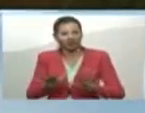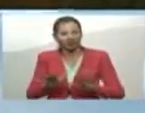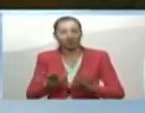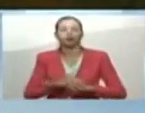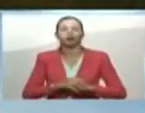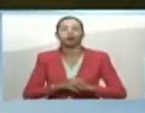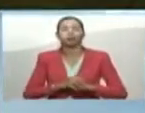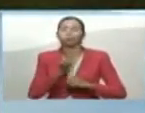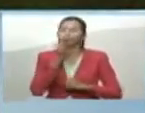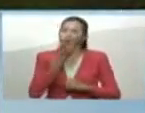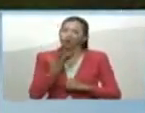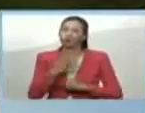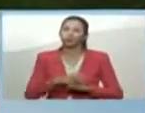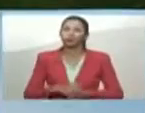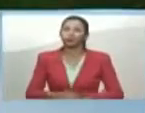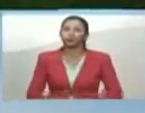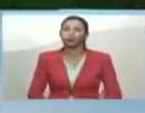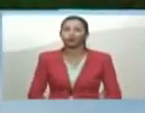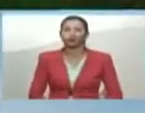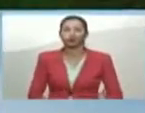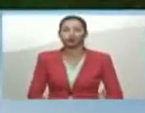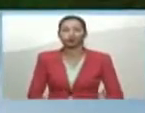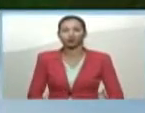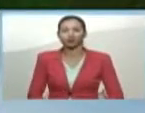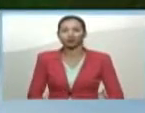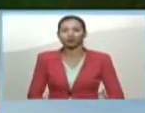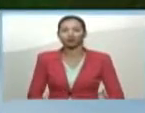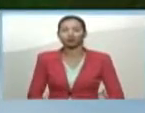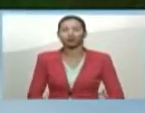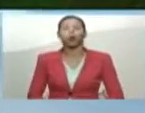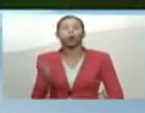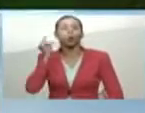Entonces, bueno, pero yo quiero de una mujer